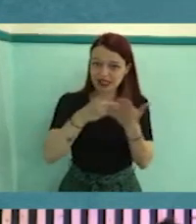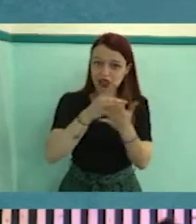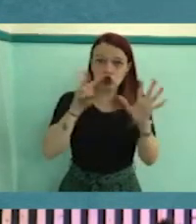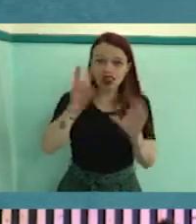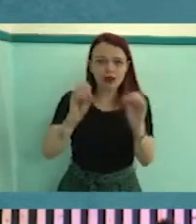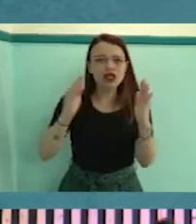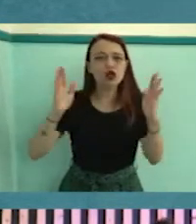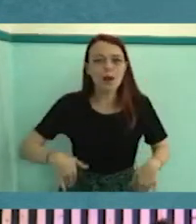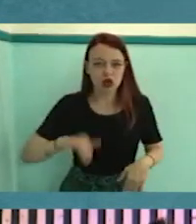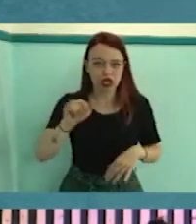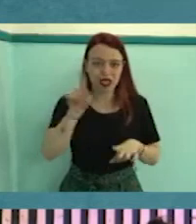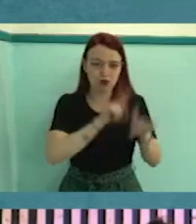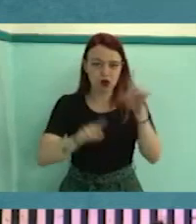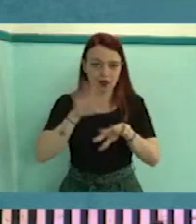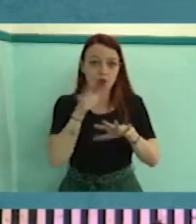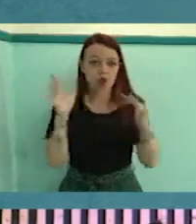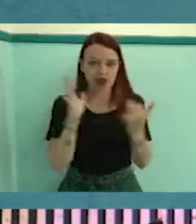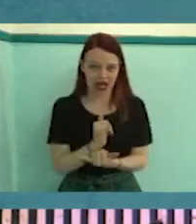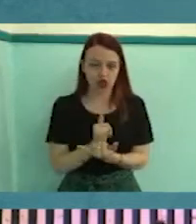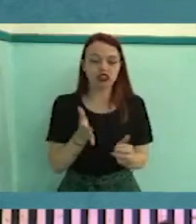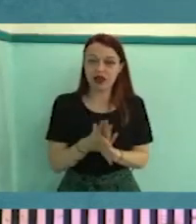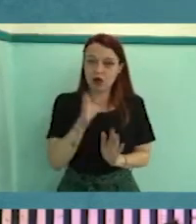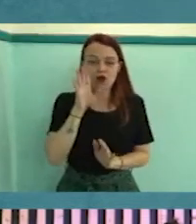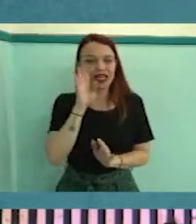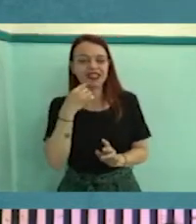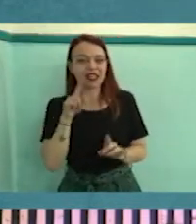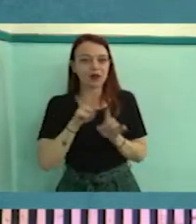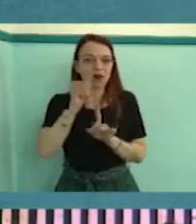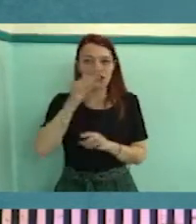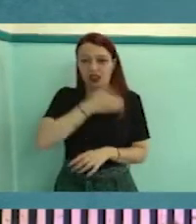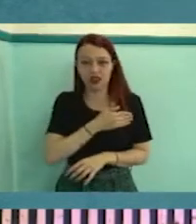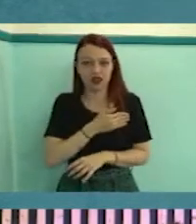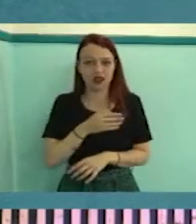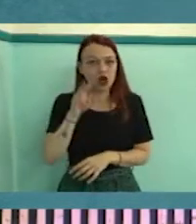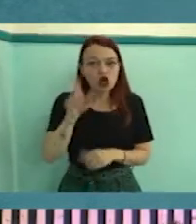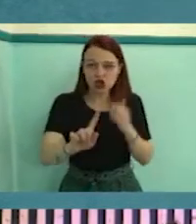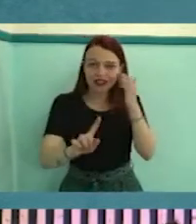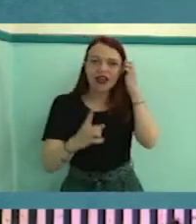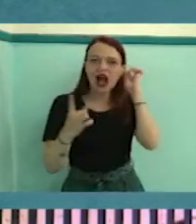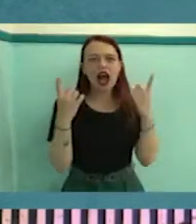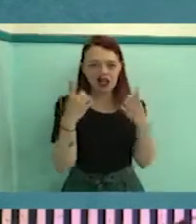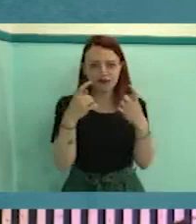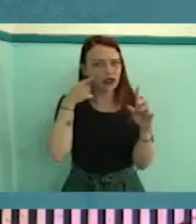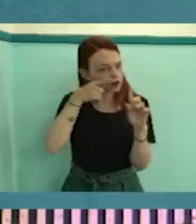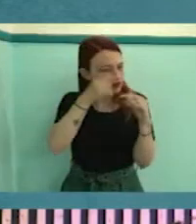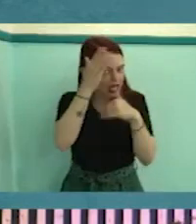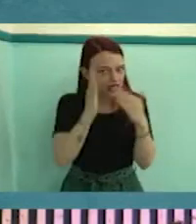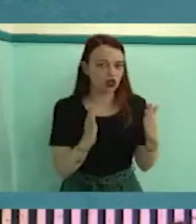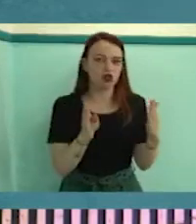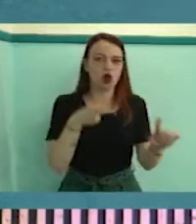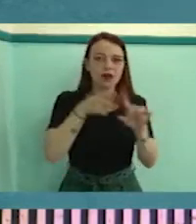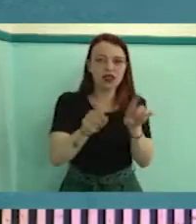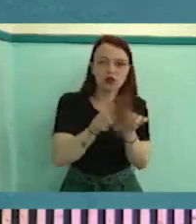7% tienen este infrapeso por eso os decía antes que es algo que es muy invisible Y a lo que tenemos que estar muy muy pendientes no para que no sigamos